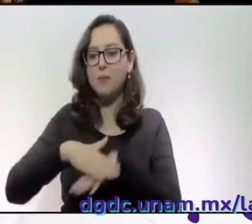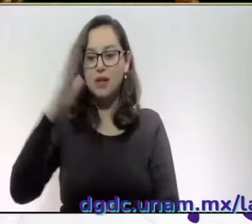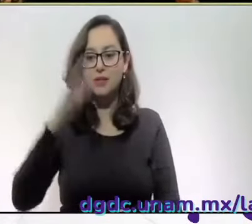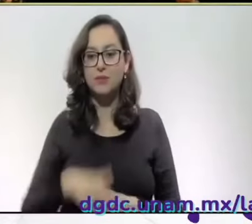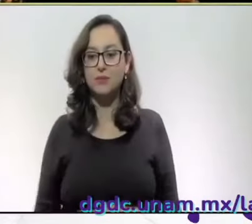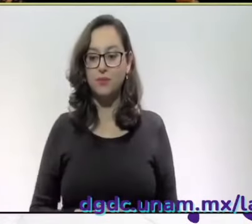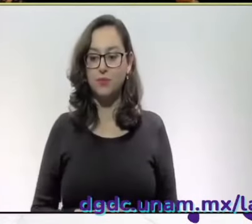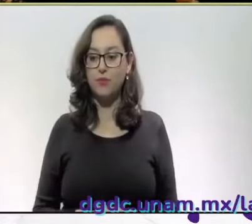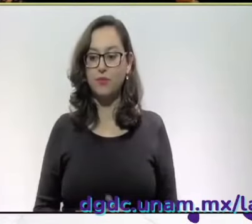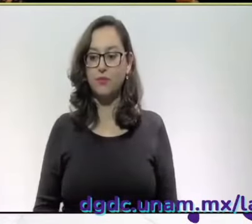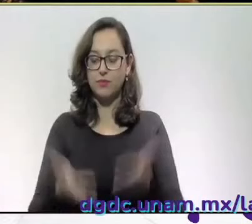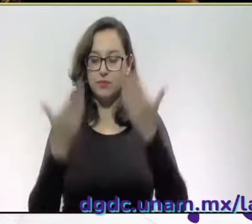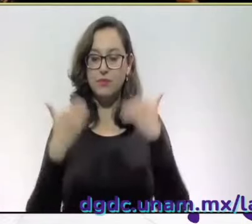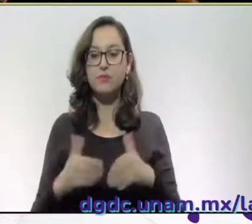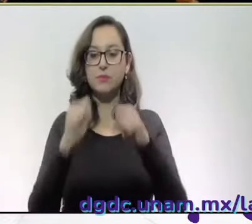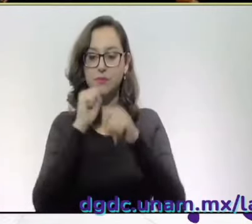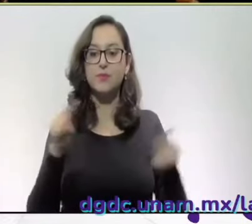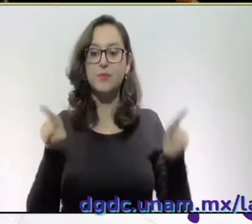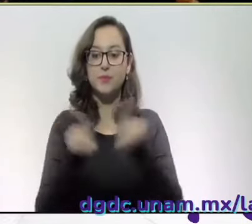Nos pregunta,